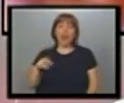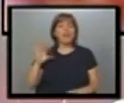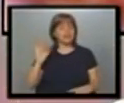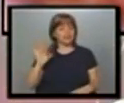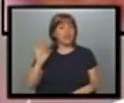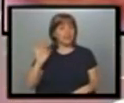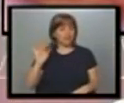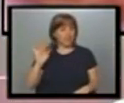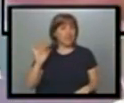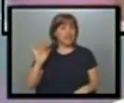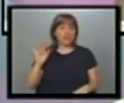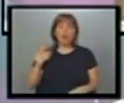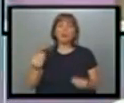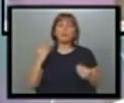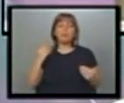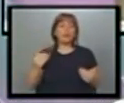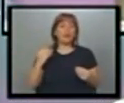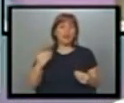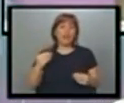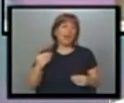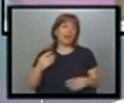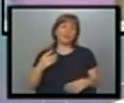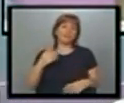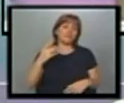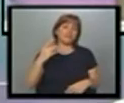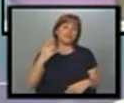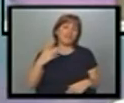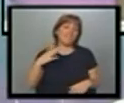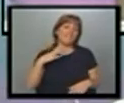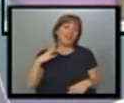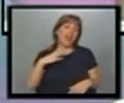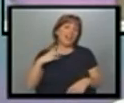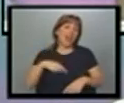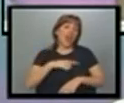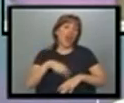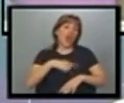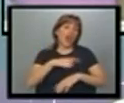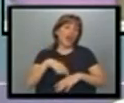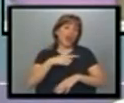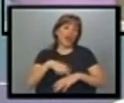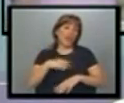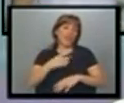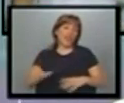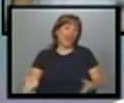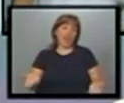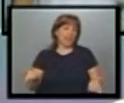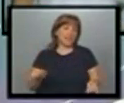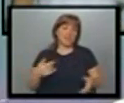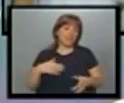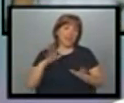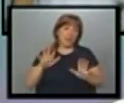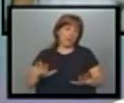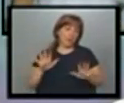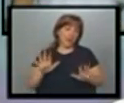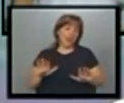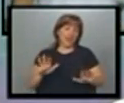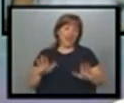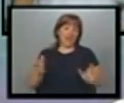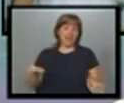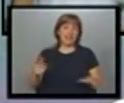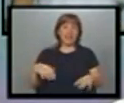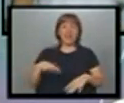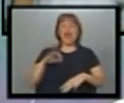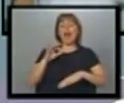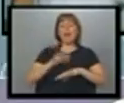porque todavía no se cumplieron las primeras 12 horas después de la intervención, más allá que duró muchísimo. Todavía están esperando los médicos y